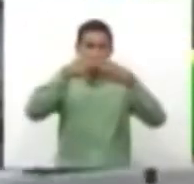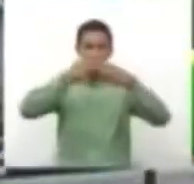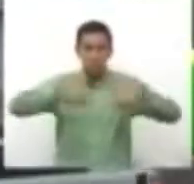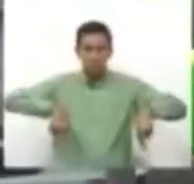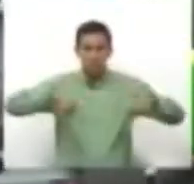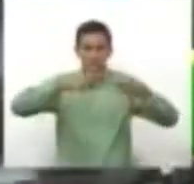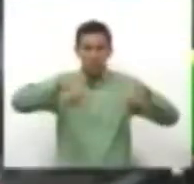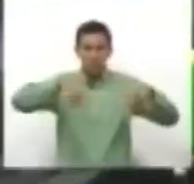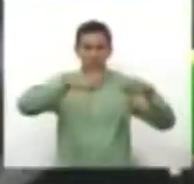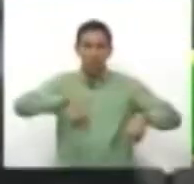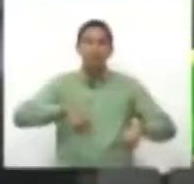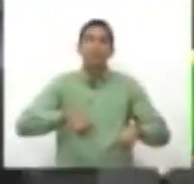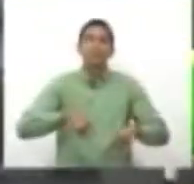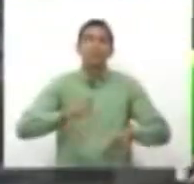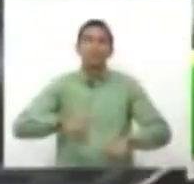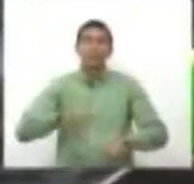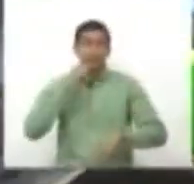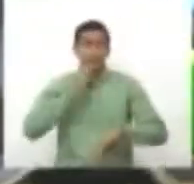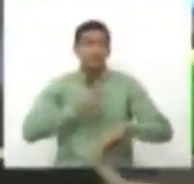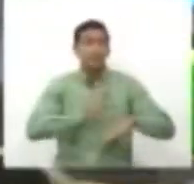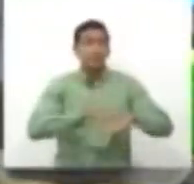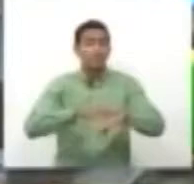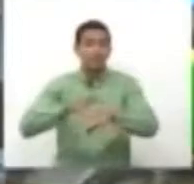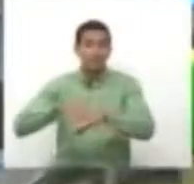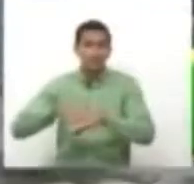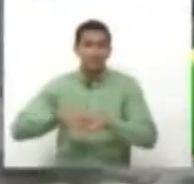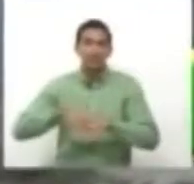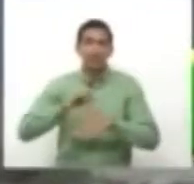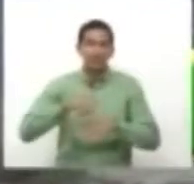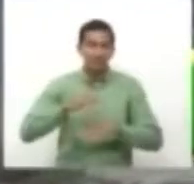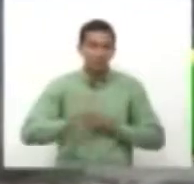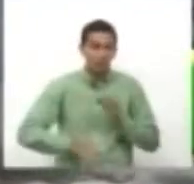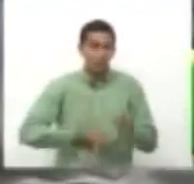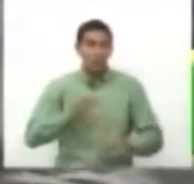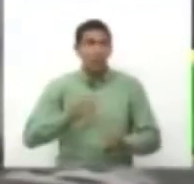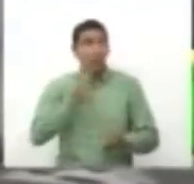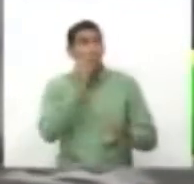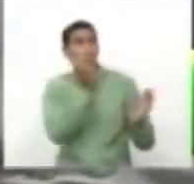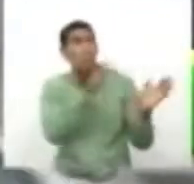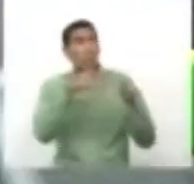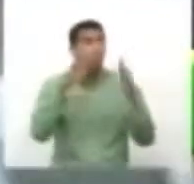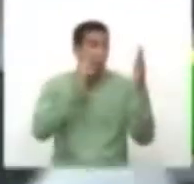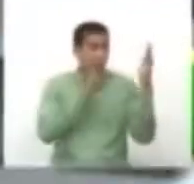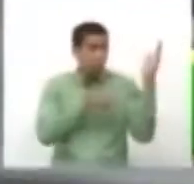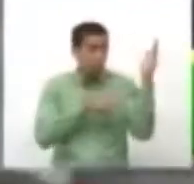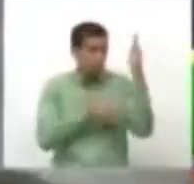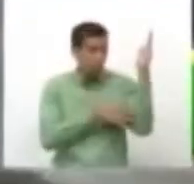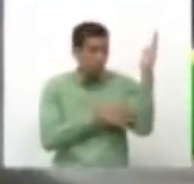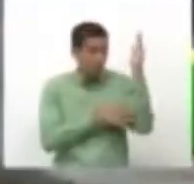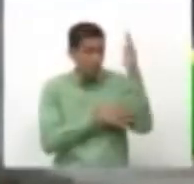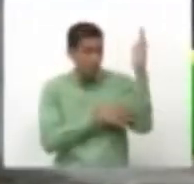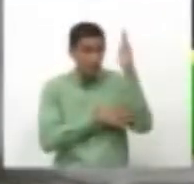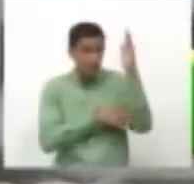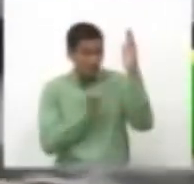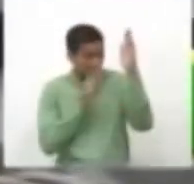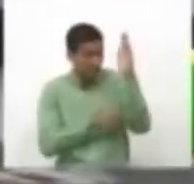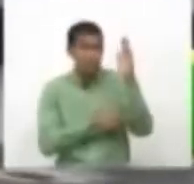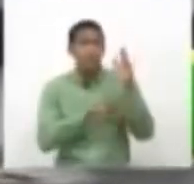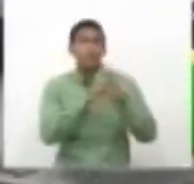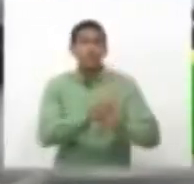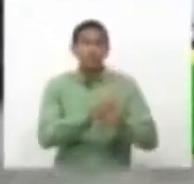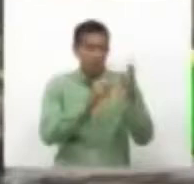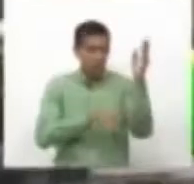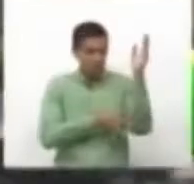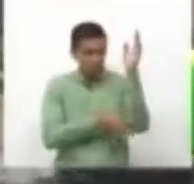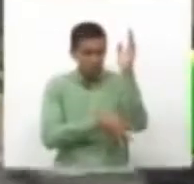ha hecho un llamado a la comunidad para que identifiquen las señales de riesgo cuando los árboles tengan deficiente anclaje debido al escaso sistema de raíces